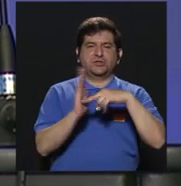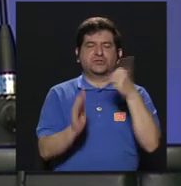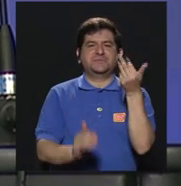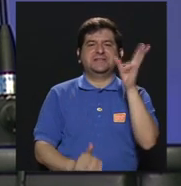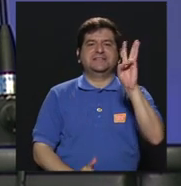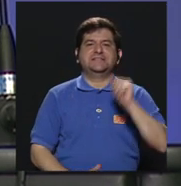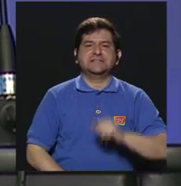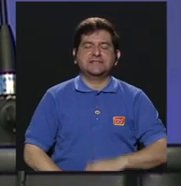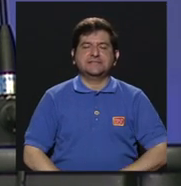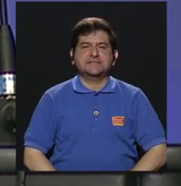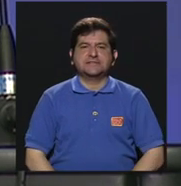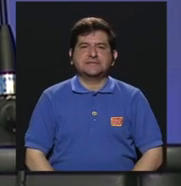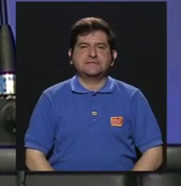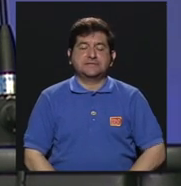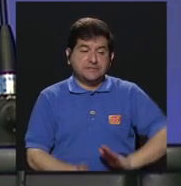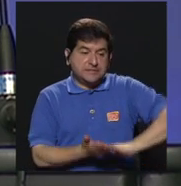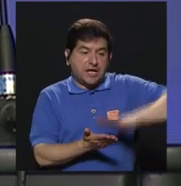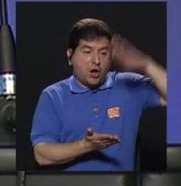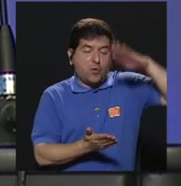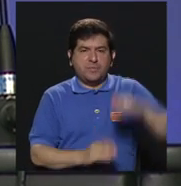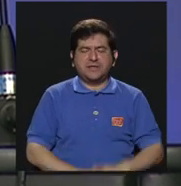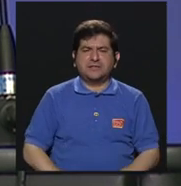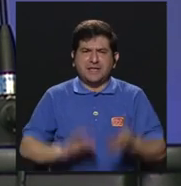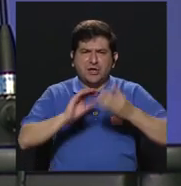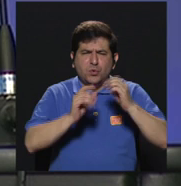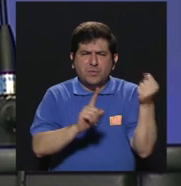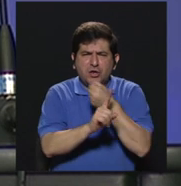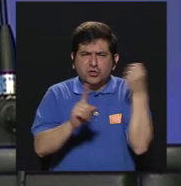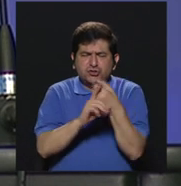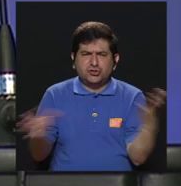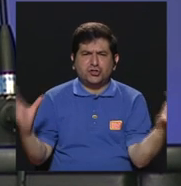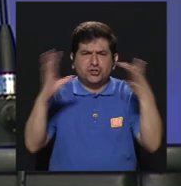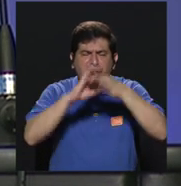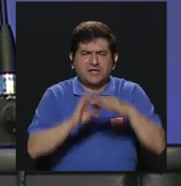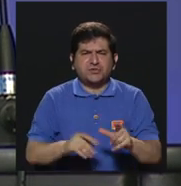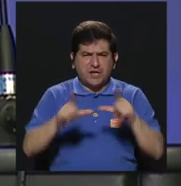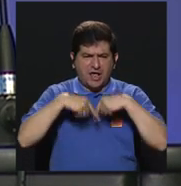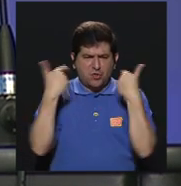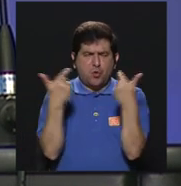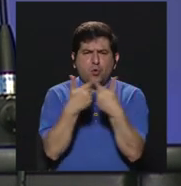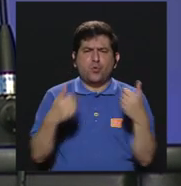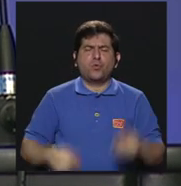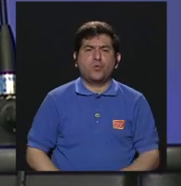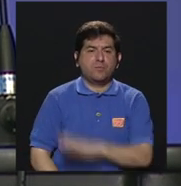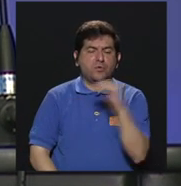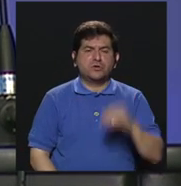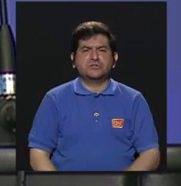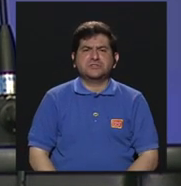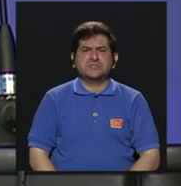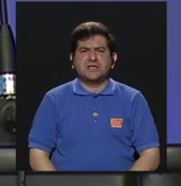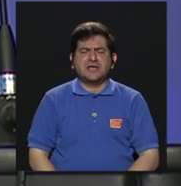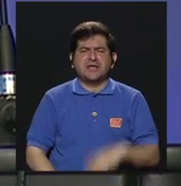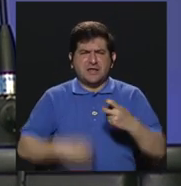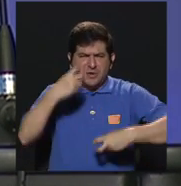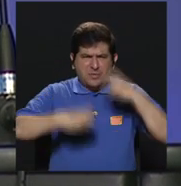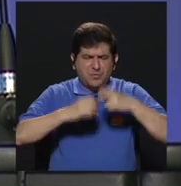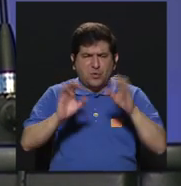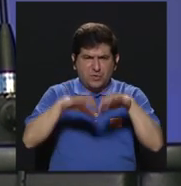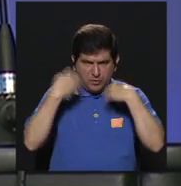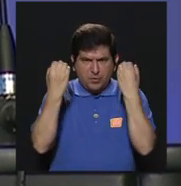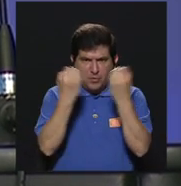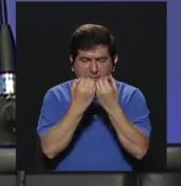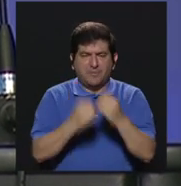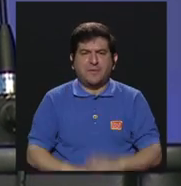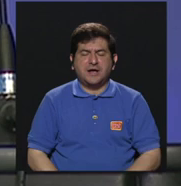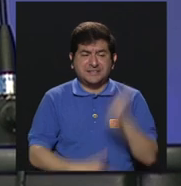2015-2016, aumentaron los niveles de violencia relacionada con pandillas y la delincuencia organizada, y